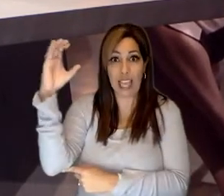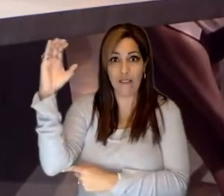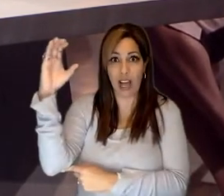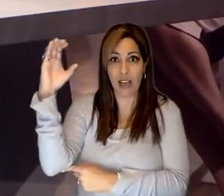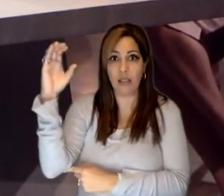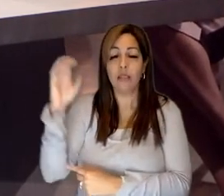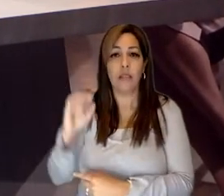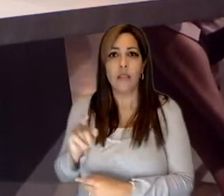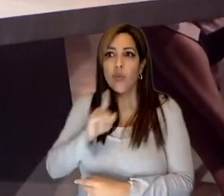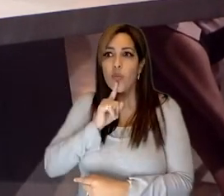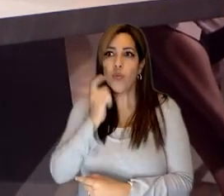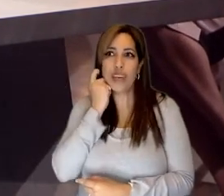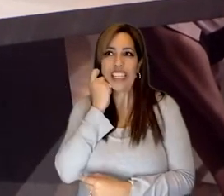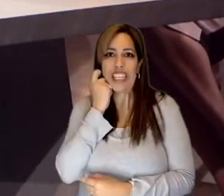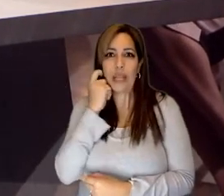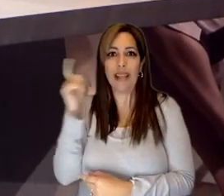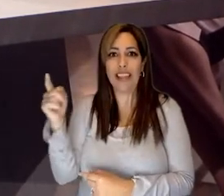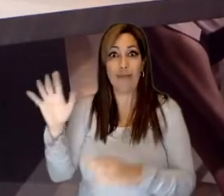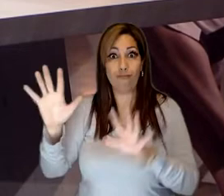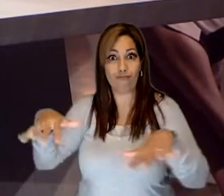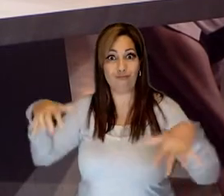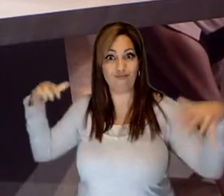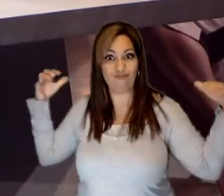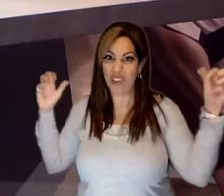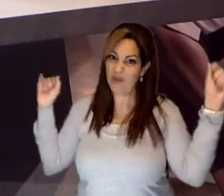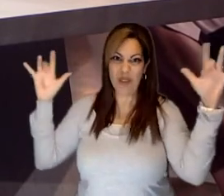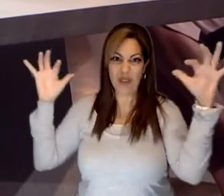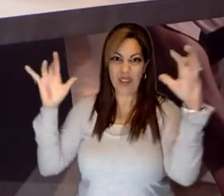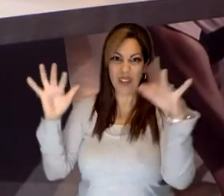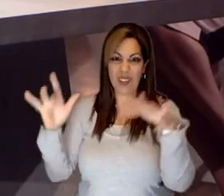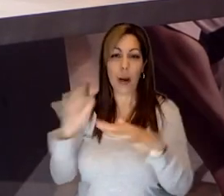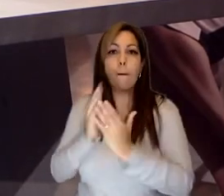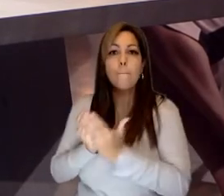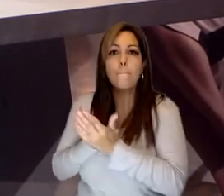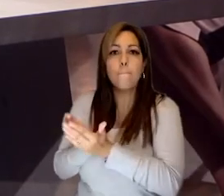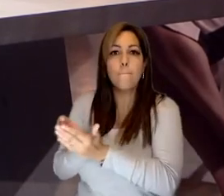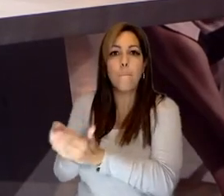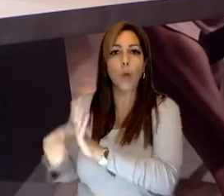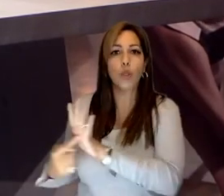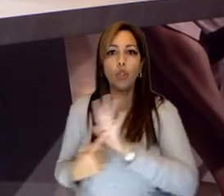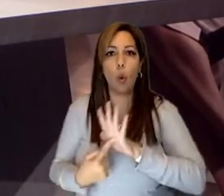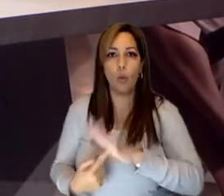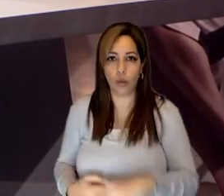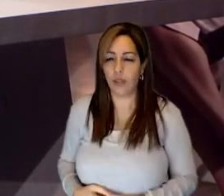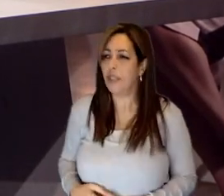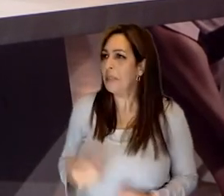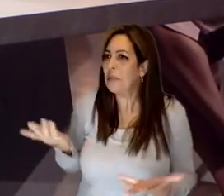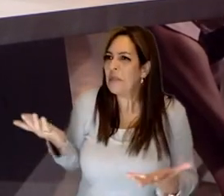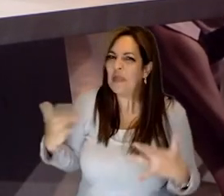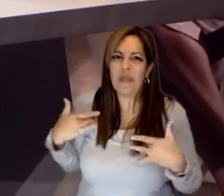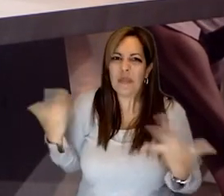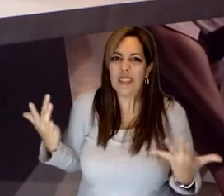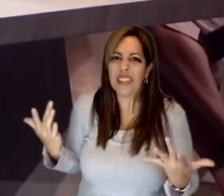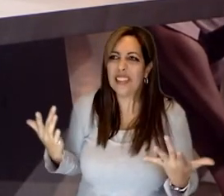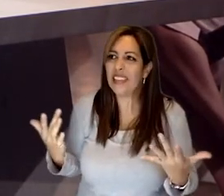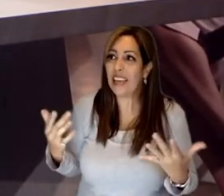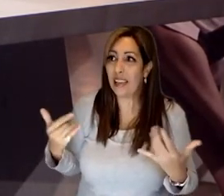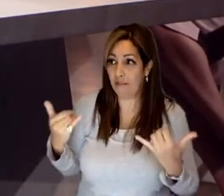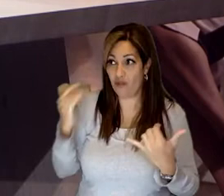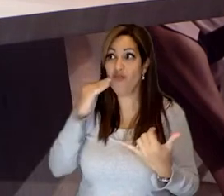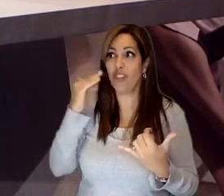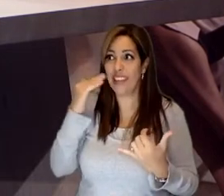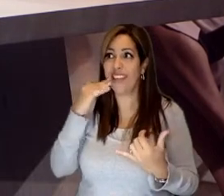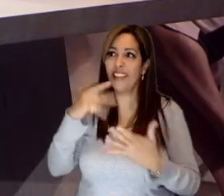en Ceiba, que recientemente estuvo el Boat Show y sé que fue un éxito y me gustaría saber y que nos explicaran cómo se está trabajando